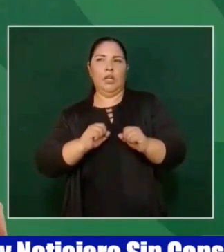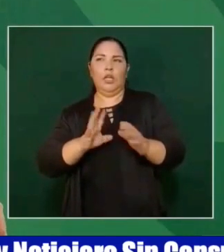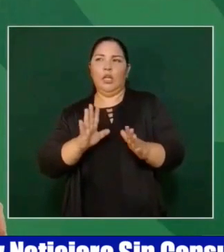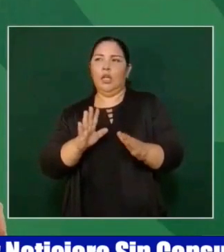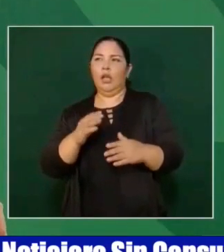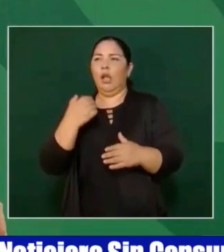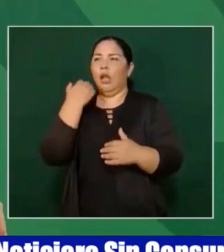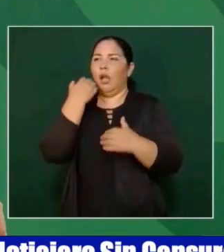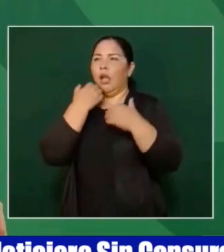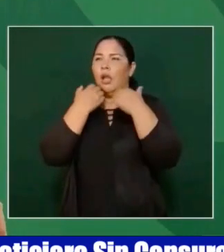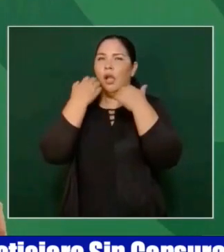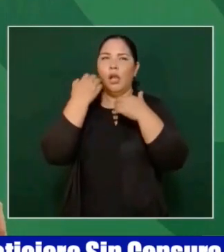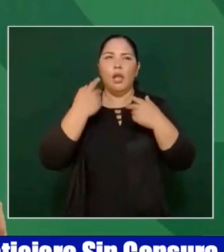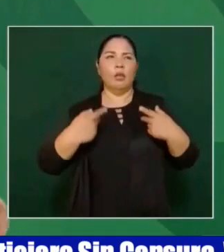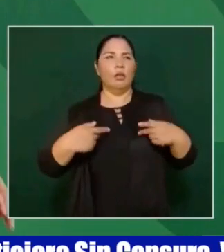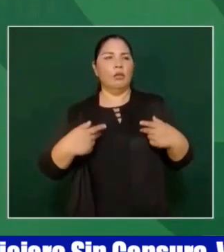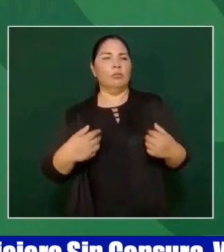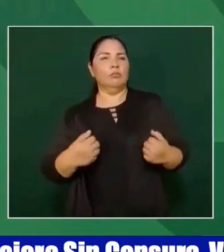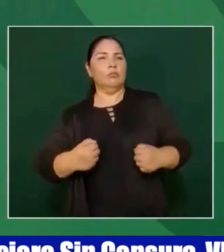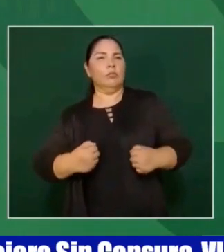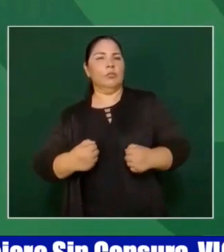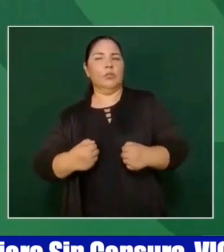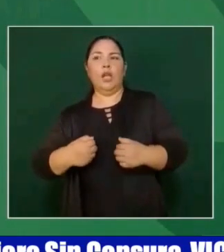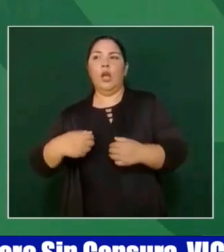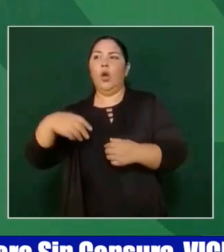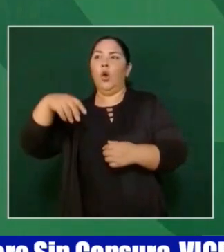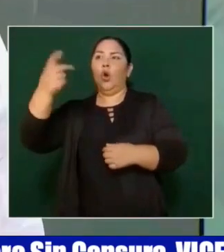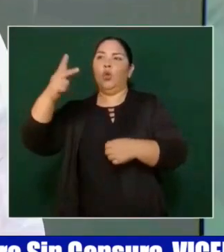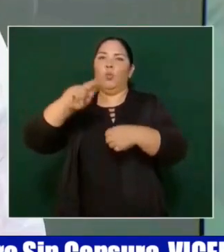afuera.